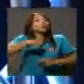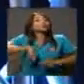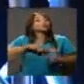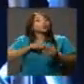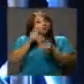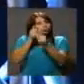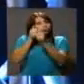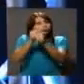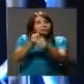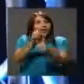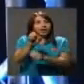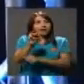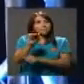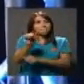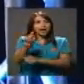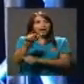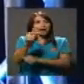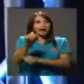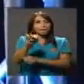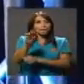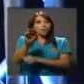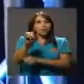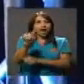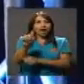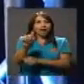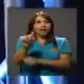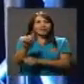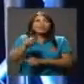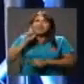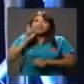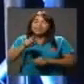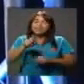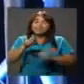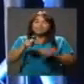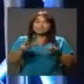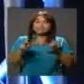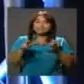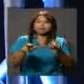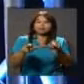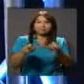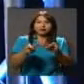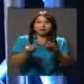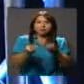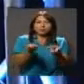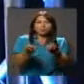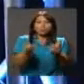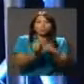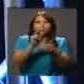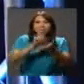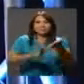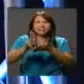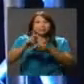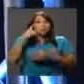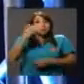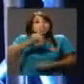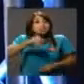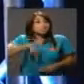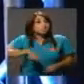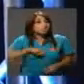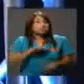Gamboa que deben ser las universidades las que los dan este tipo de formación. Porque evidentemente si no tenemos profesores